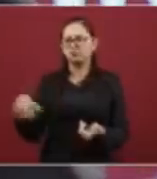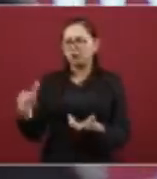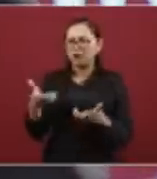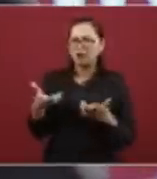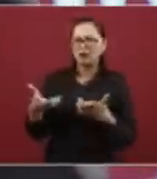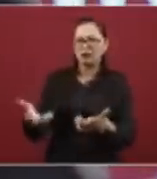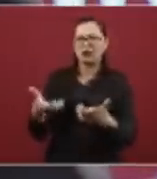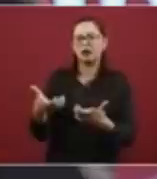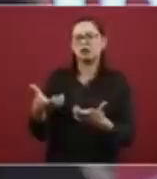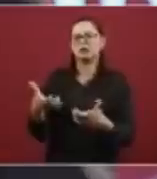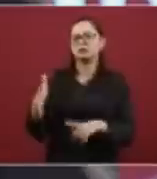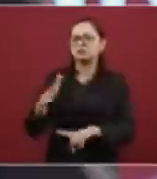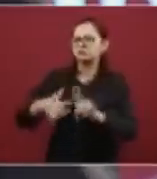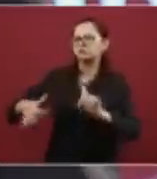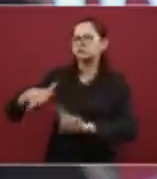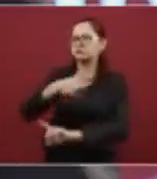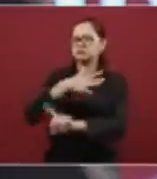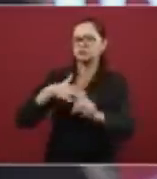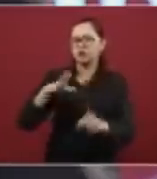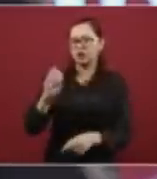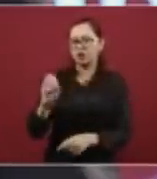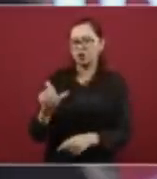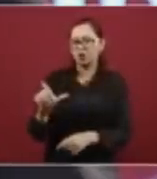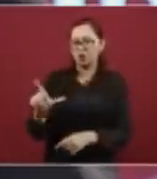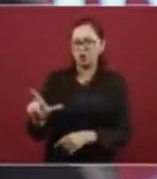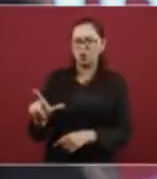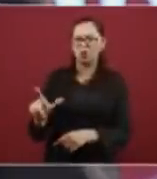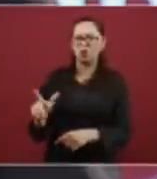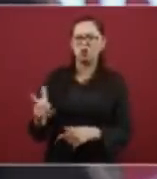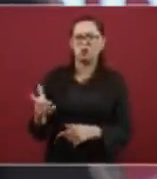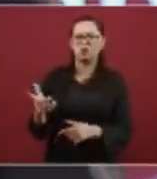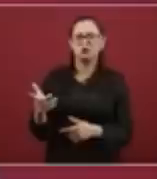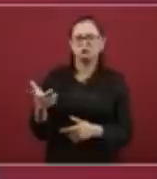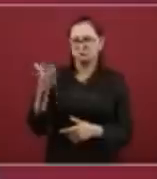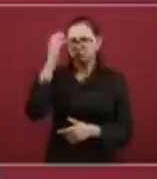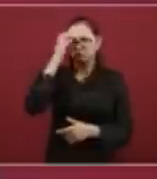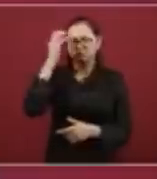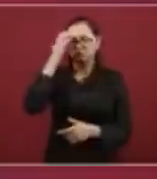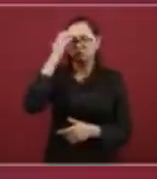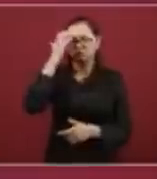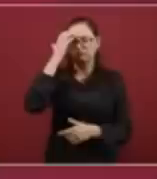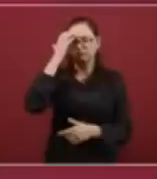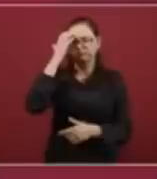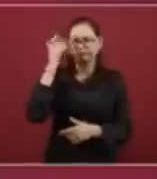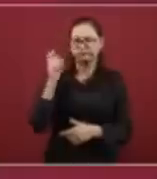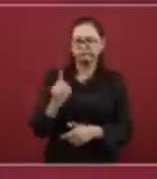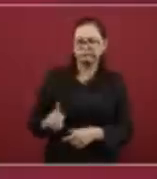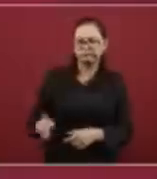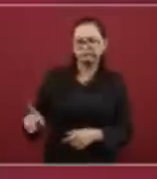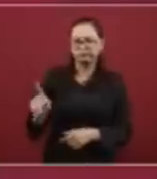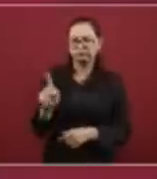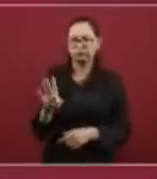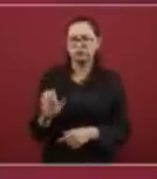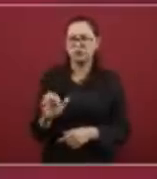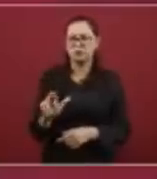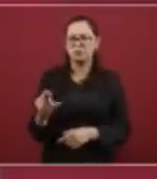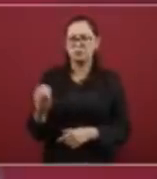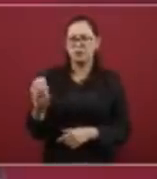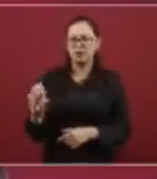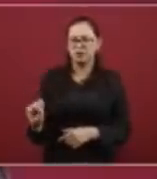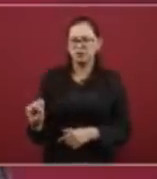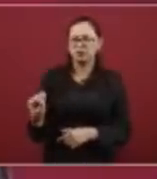sus cuadras, de sus colonias, de sus pueblos, de sus